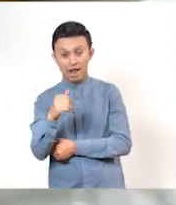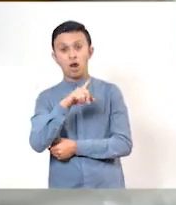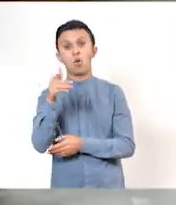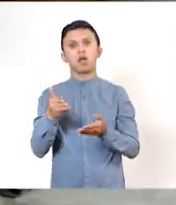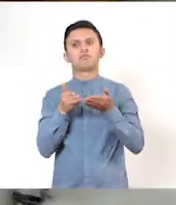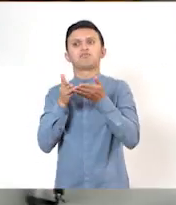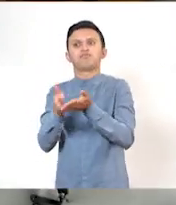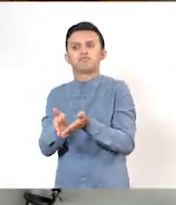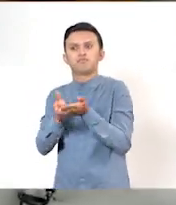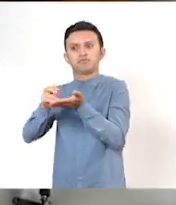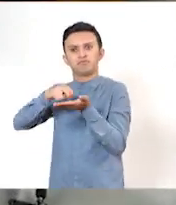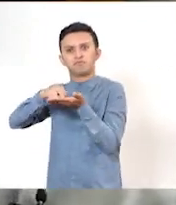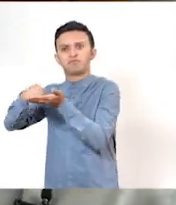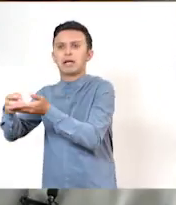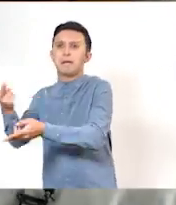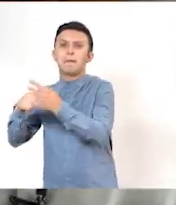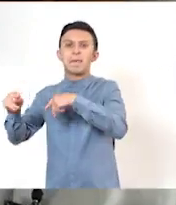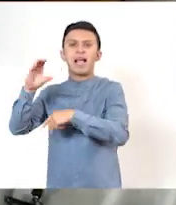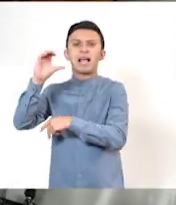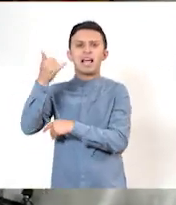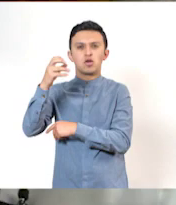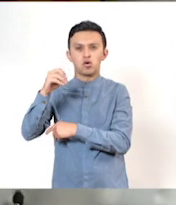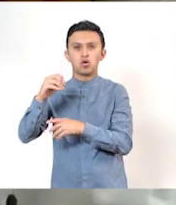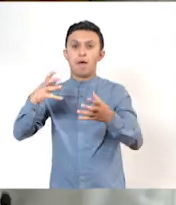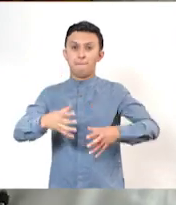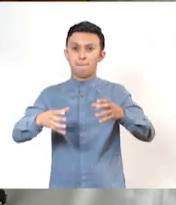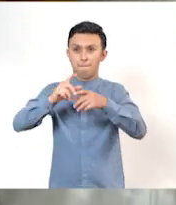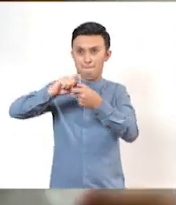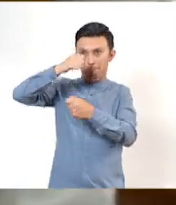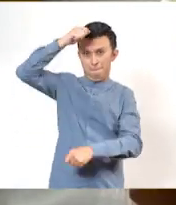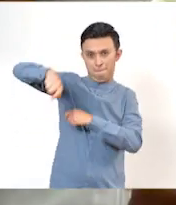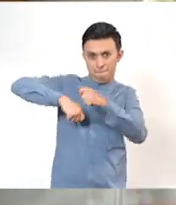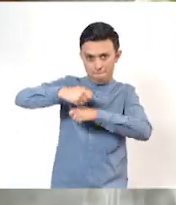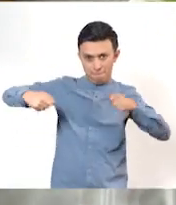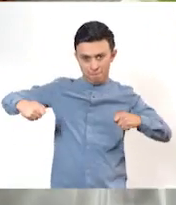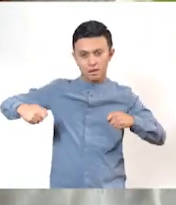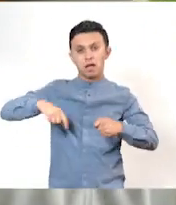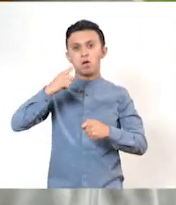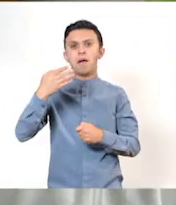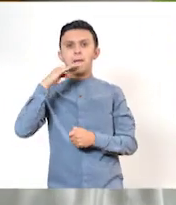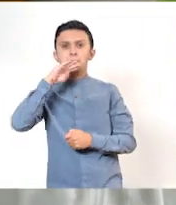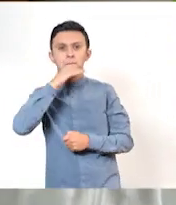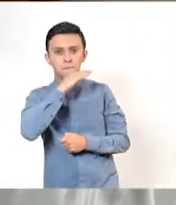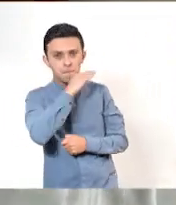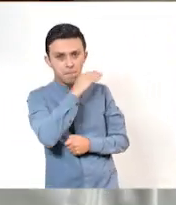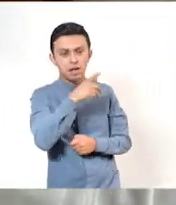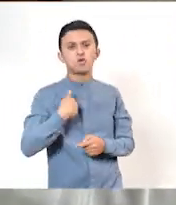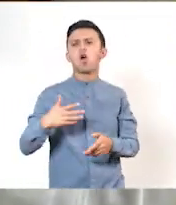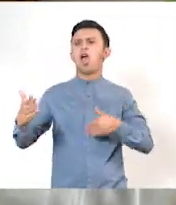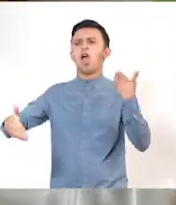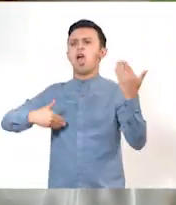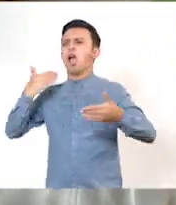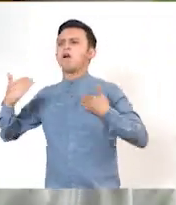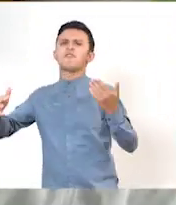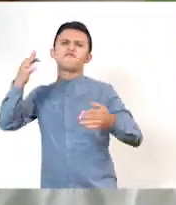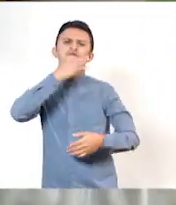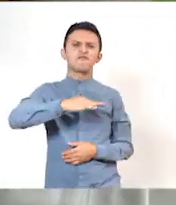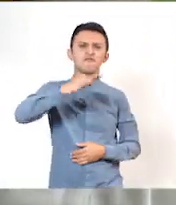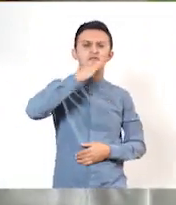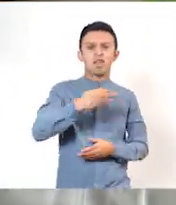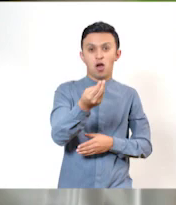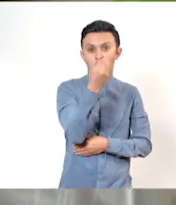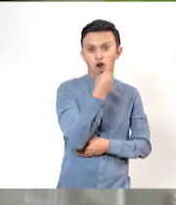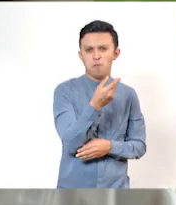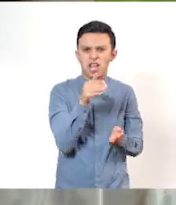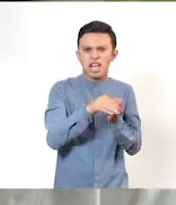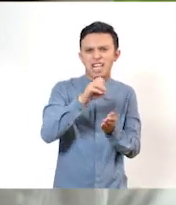en panga y bogamos en cayuco, amarramos con bejuco, sembramos el maíz espeque, rumbeamos en el guateque,